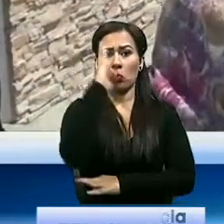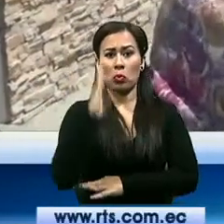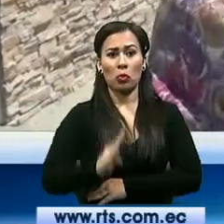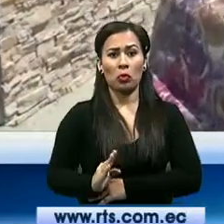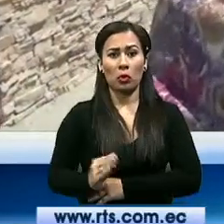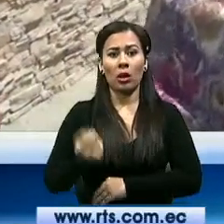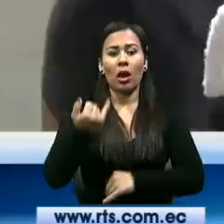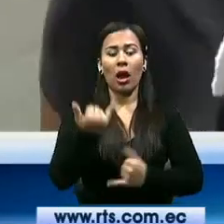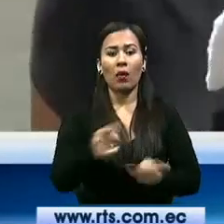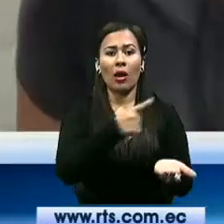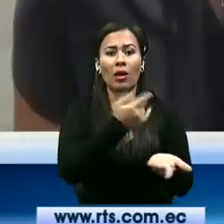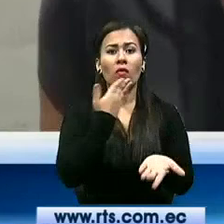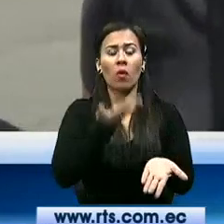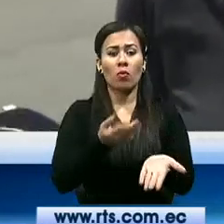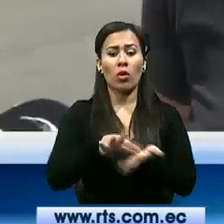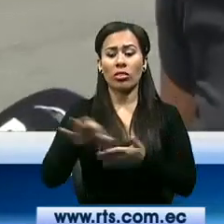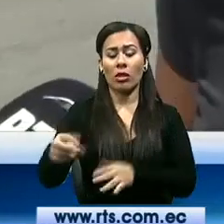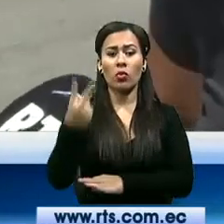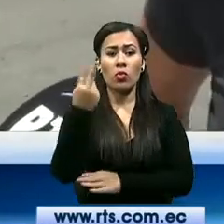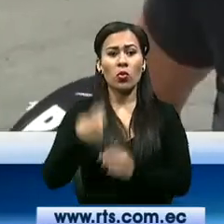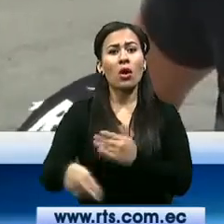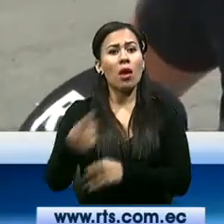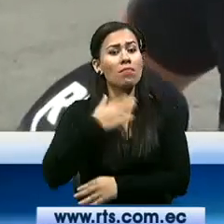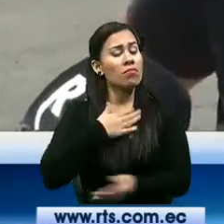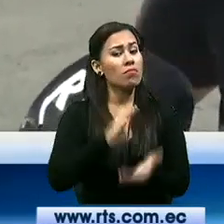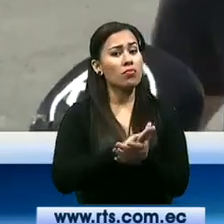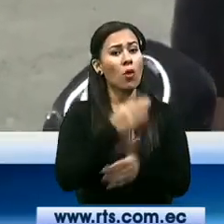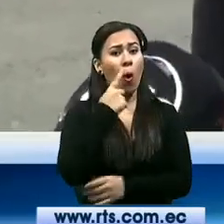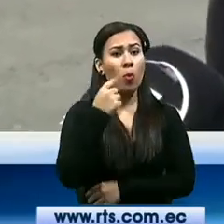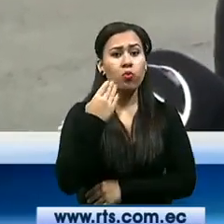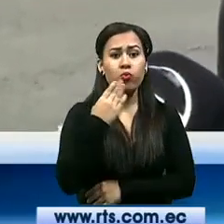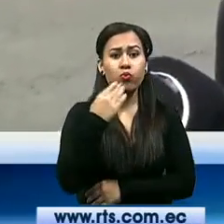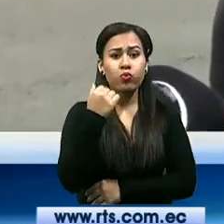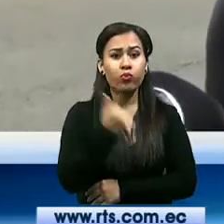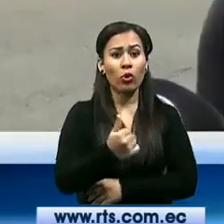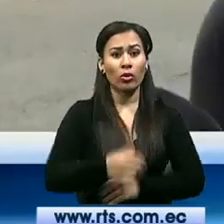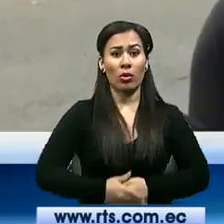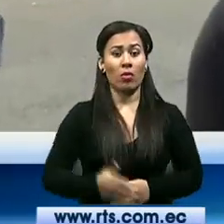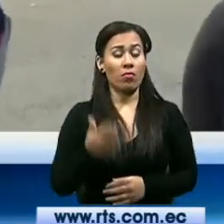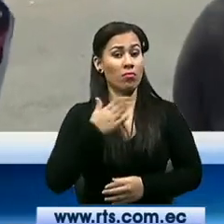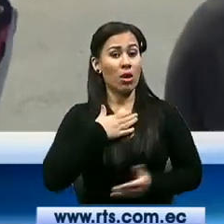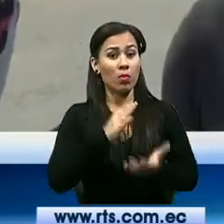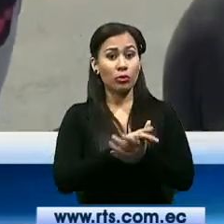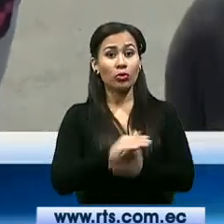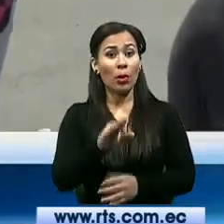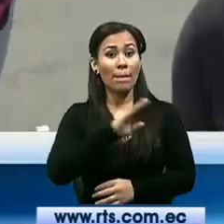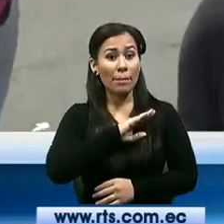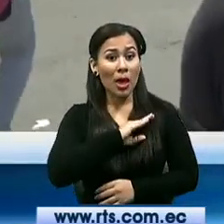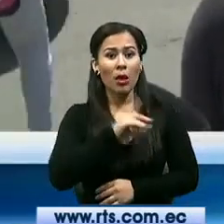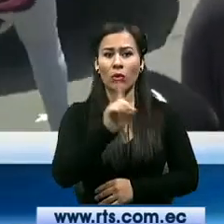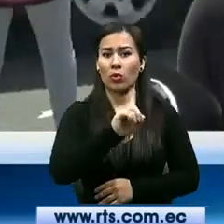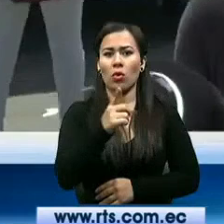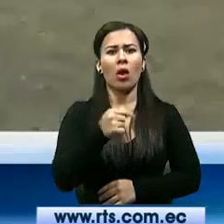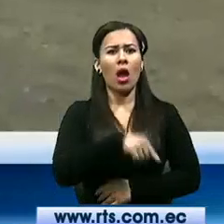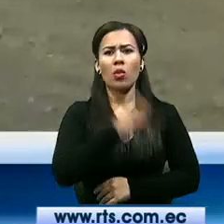en orfandad. Él era un hombre bueno, no le puedo decir que era malo ni tampoco se metía con